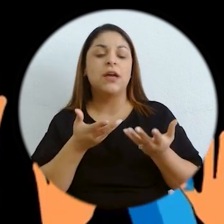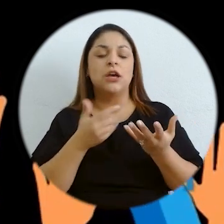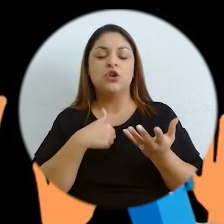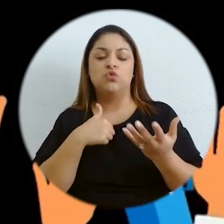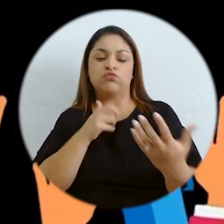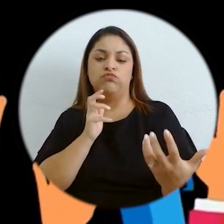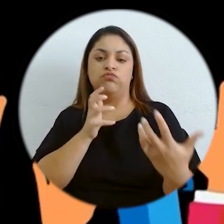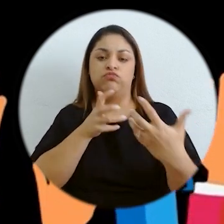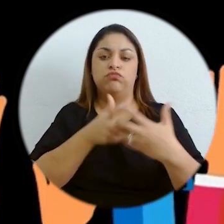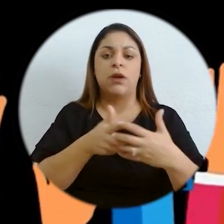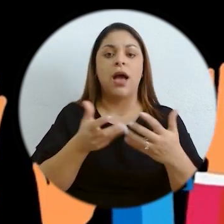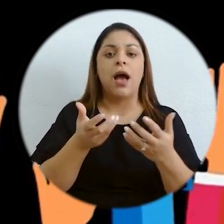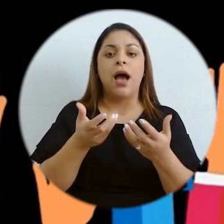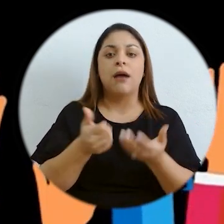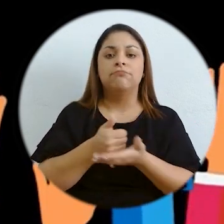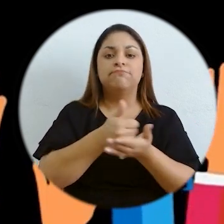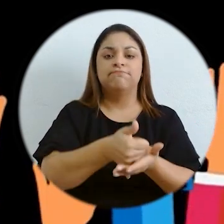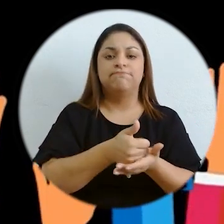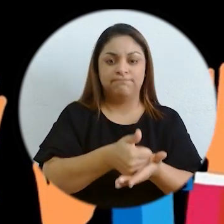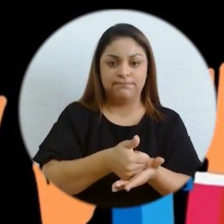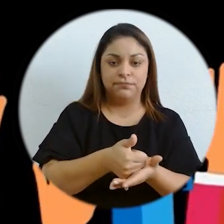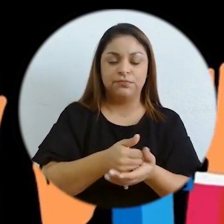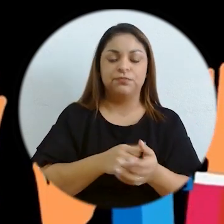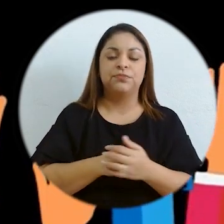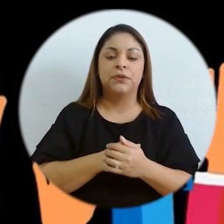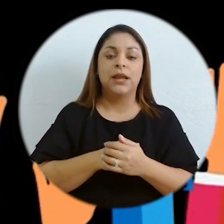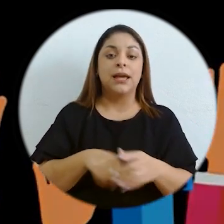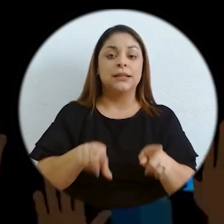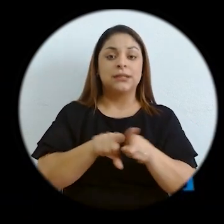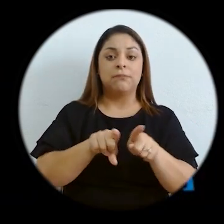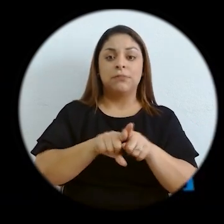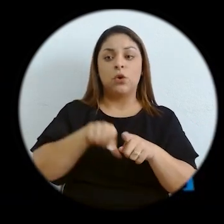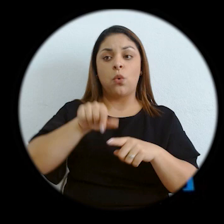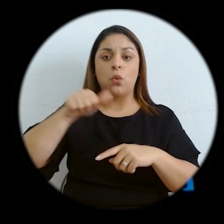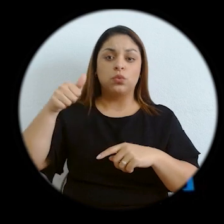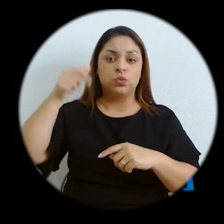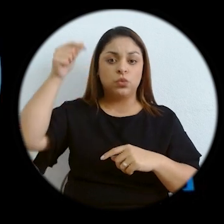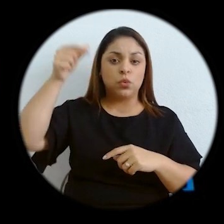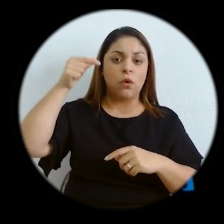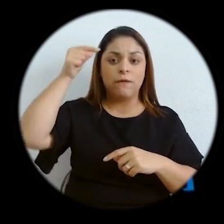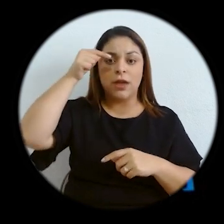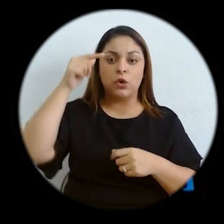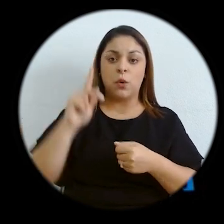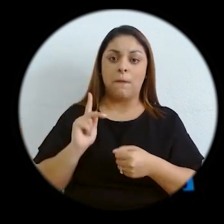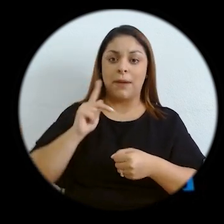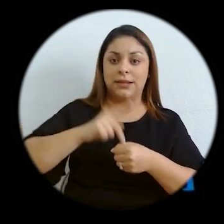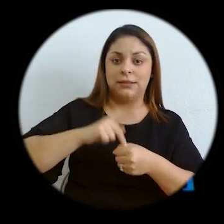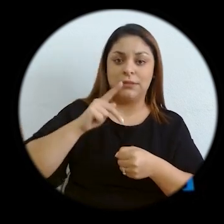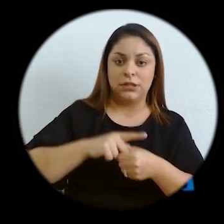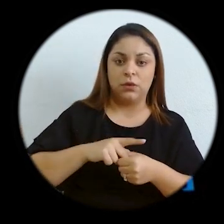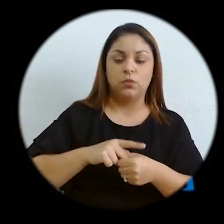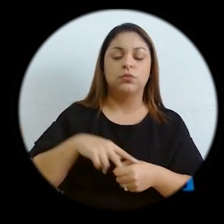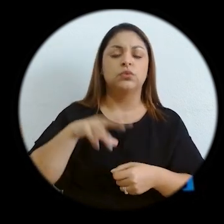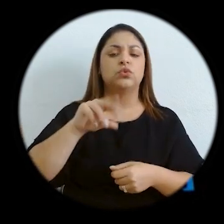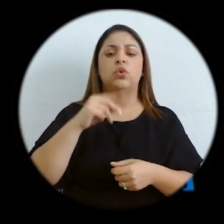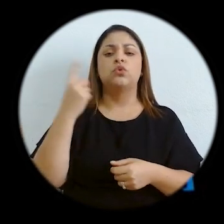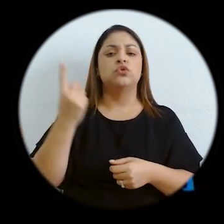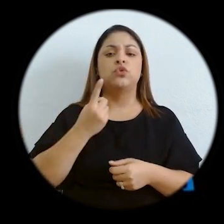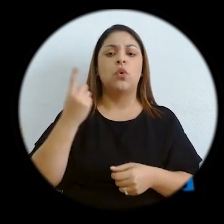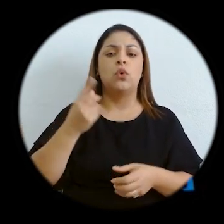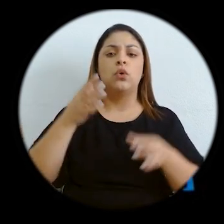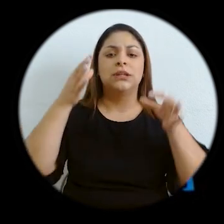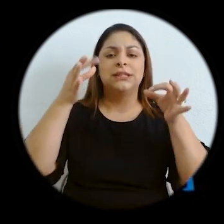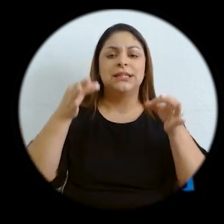otro ejemplo que creo que podríamos destacar son los presupuestos participativos que van en esta misma línea, y es ya no solamente decidir cómo